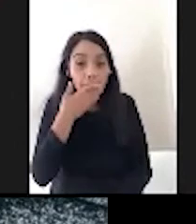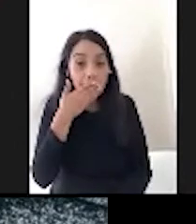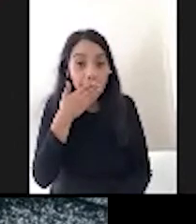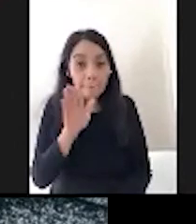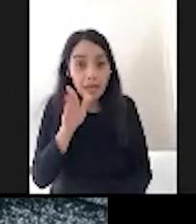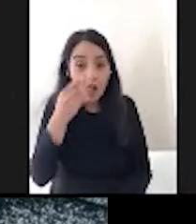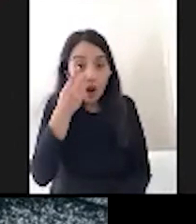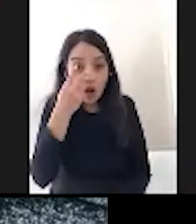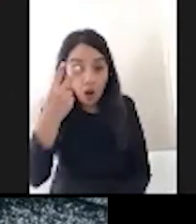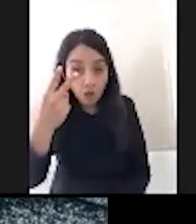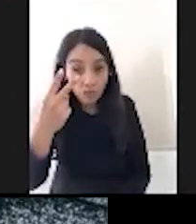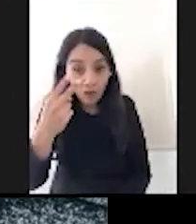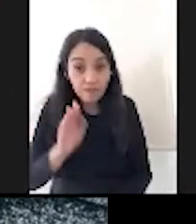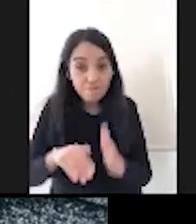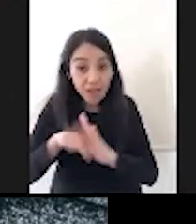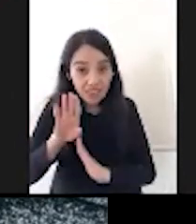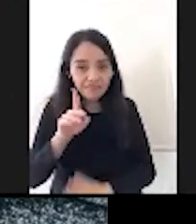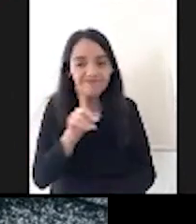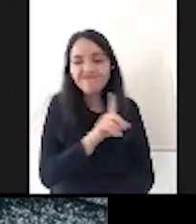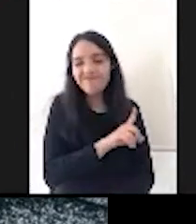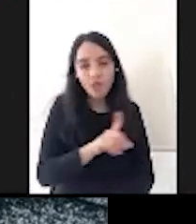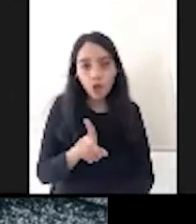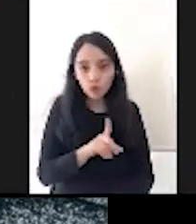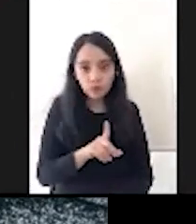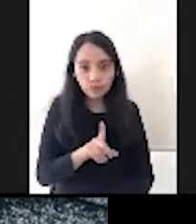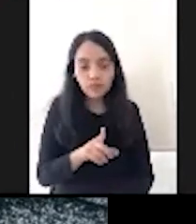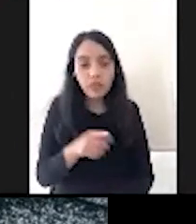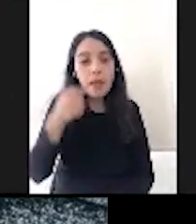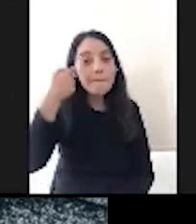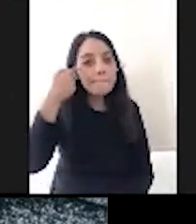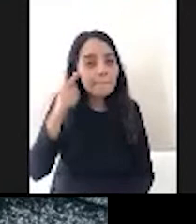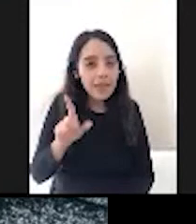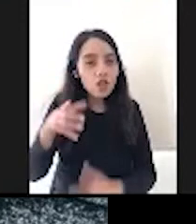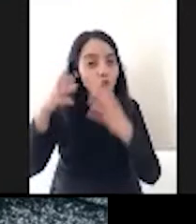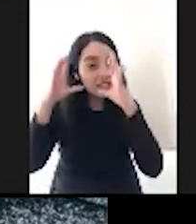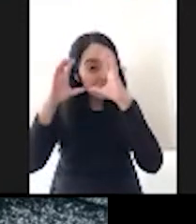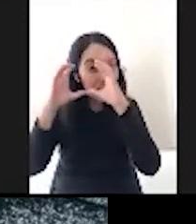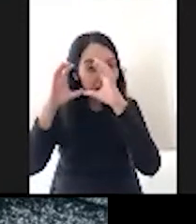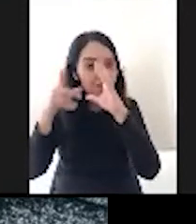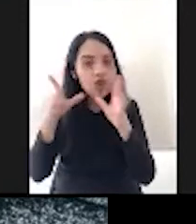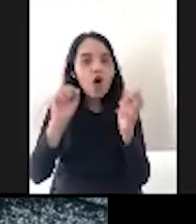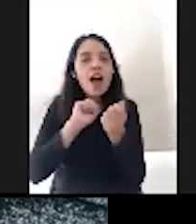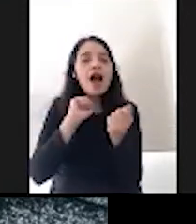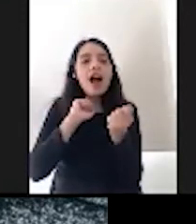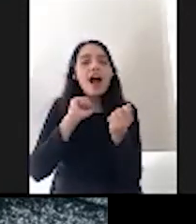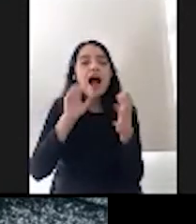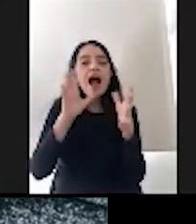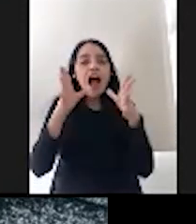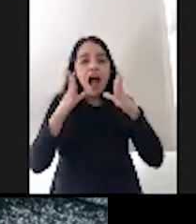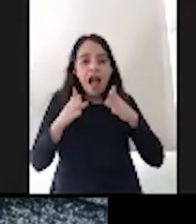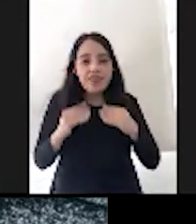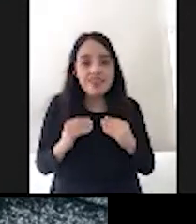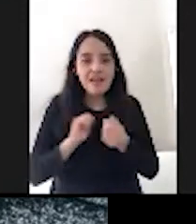del ojo, o sea, el ojo sigue viendo mal, sino que lo que hace es que el cerebro se adapta a este déficit visual, ya sea